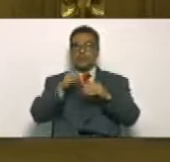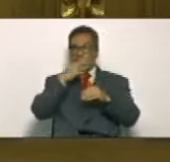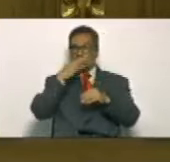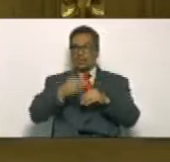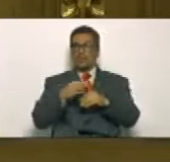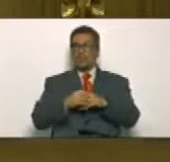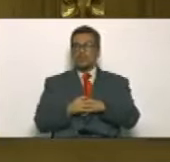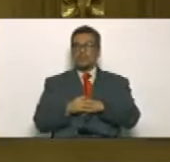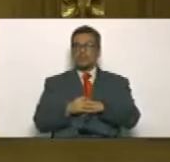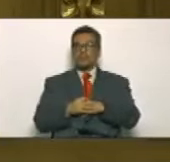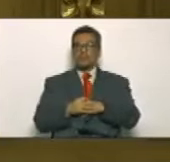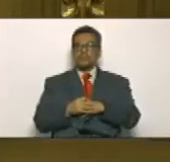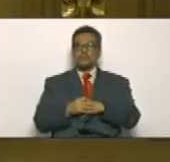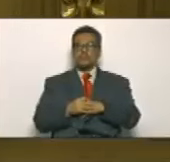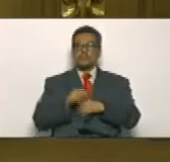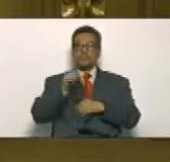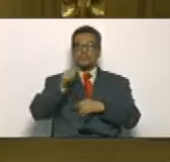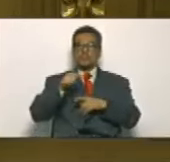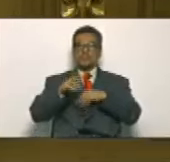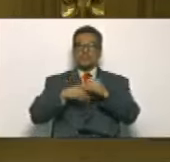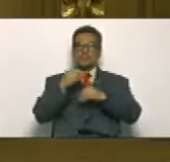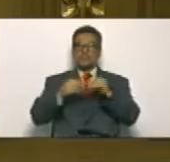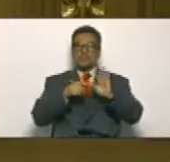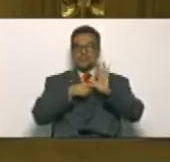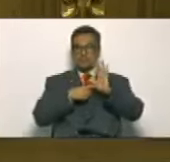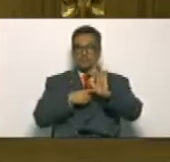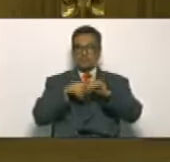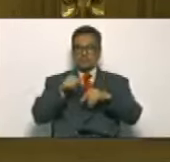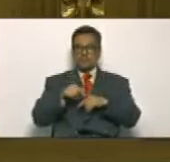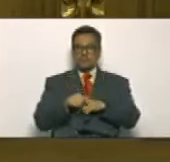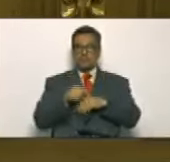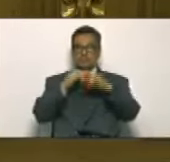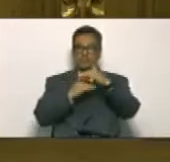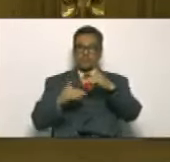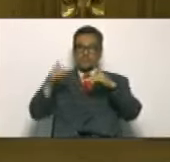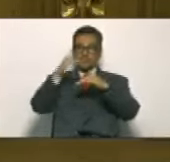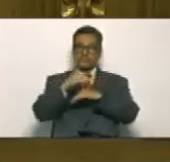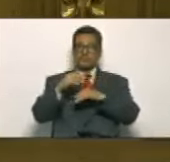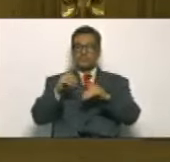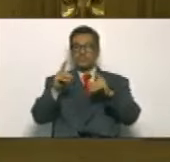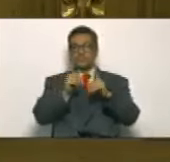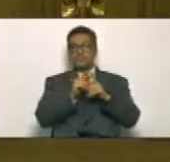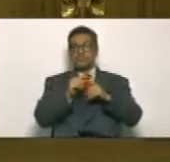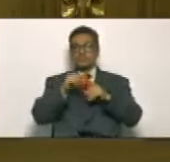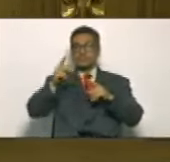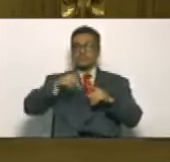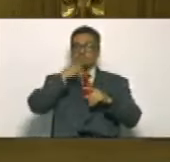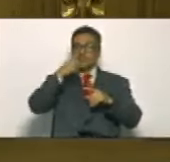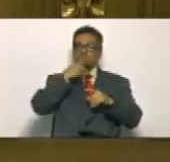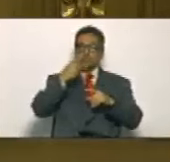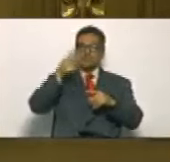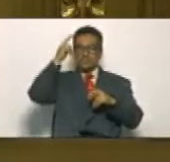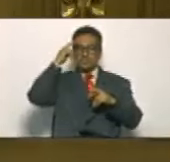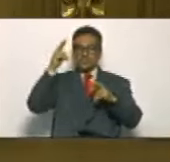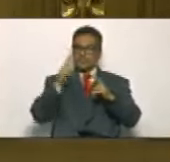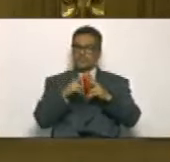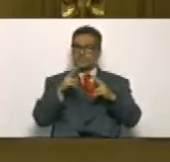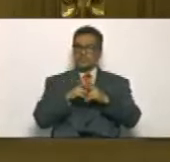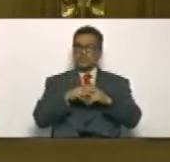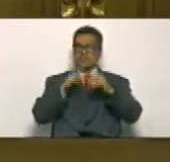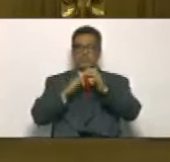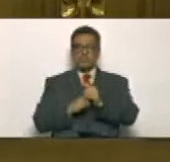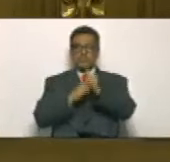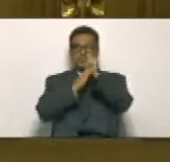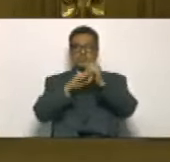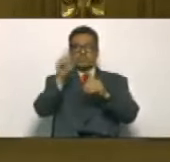bien y nos da este hecho una muestra de altura dialéctica, política y de reconocimiento al